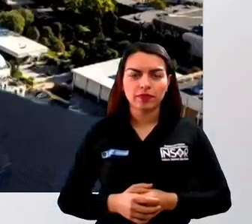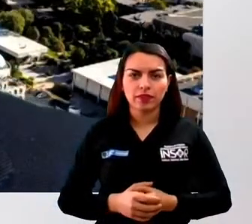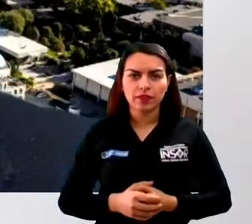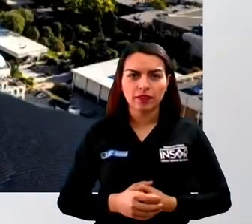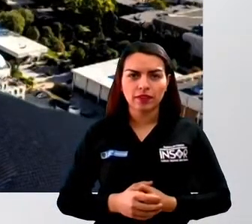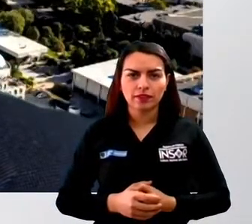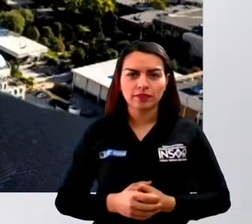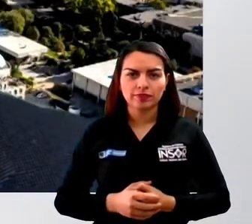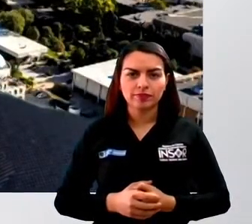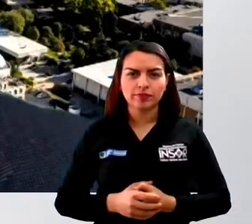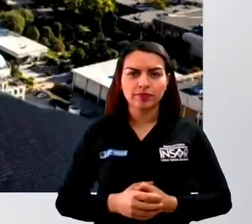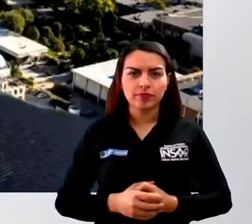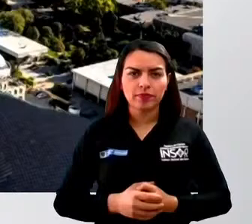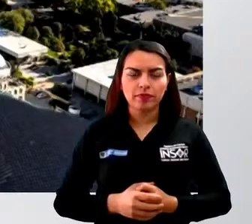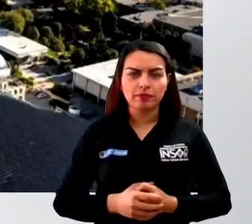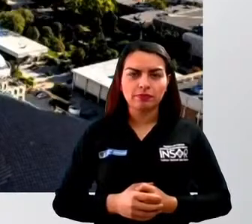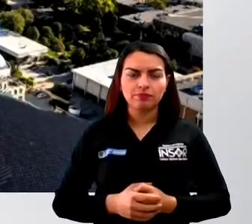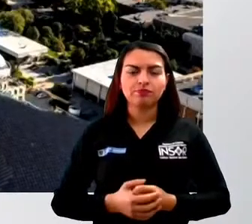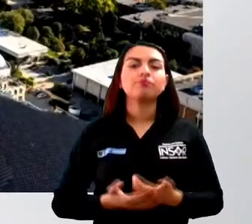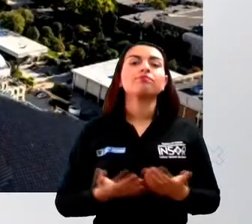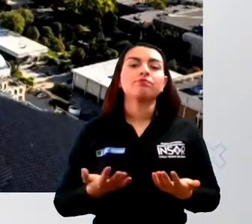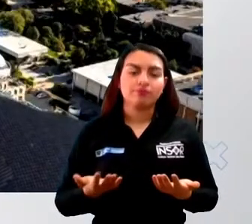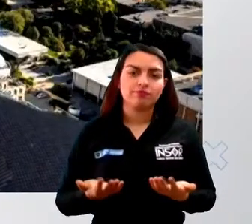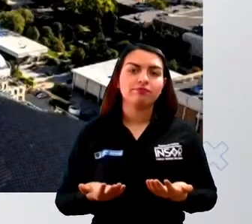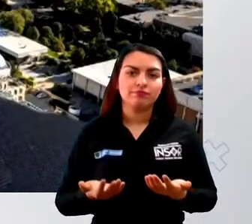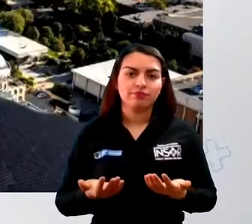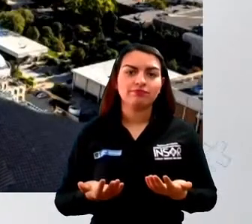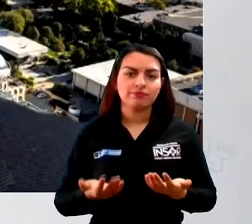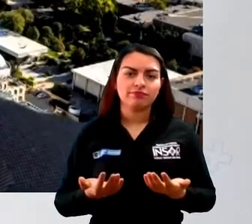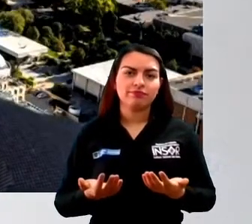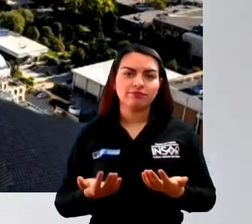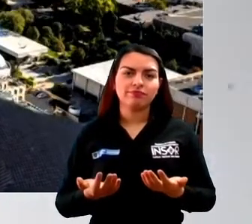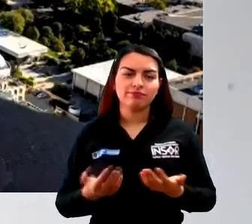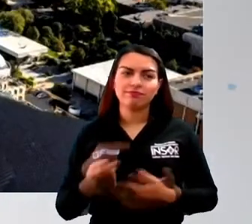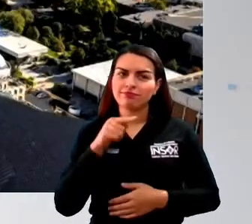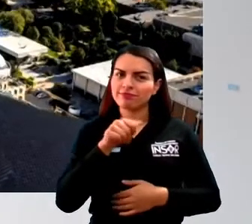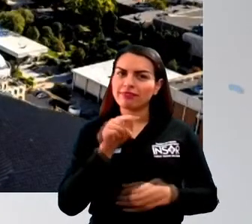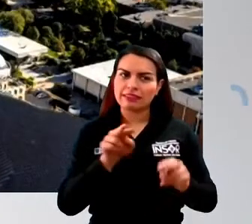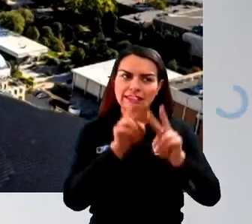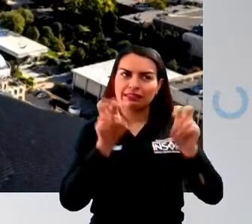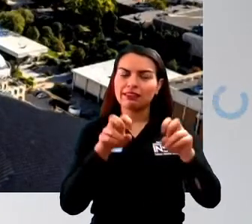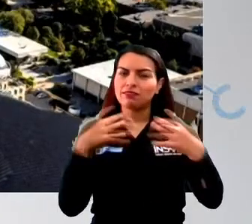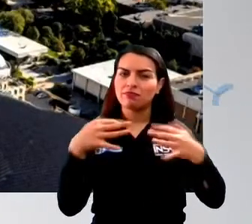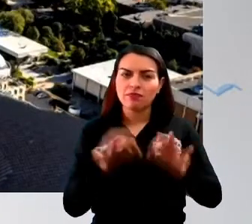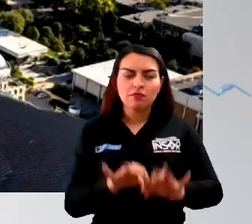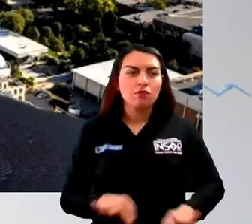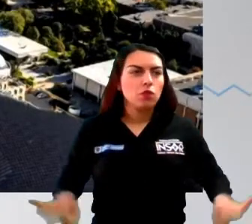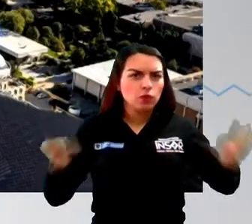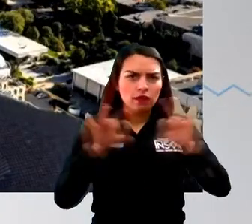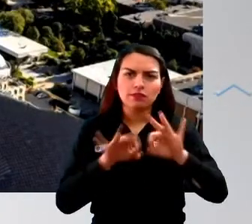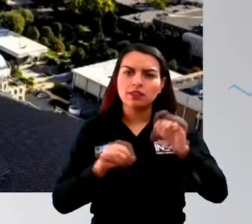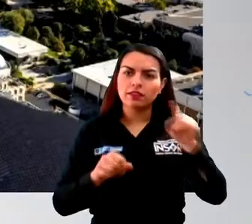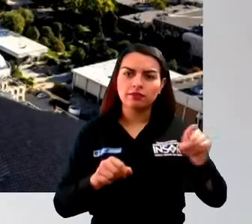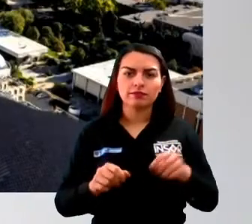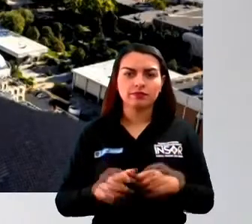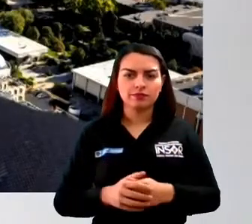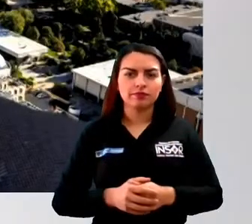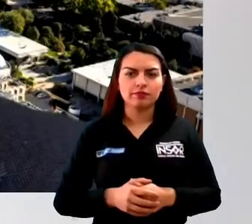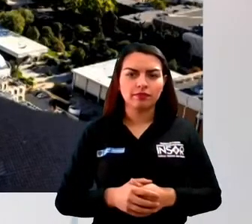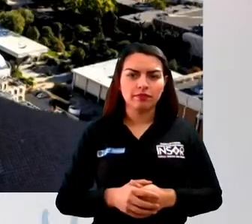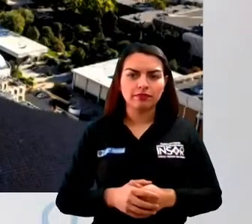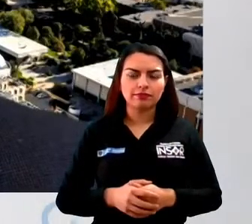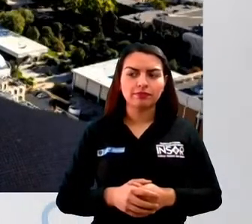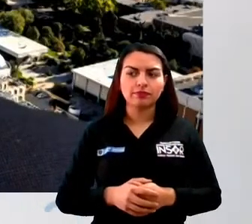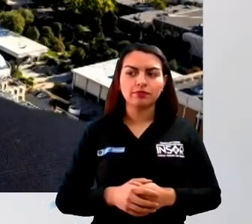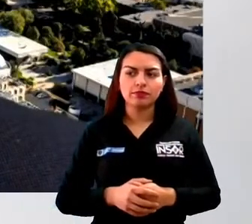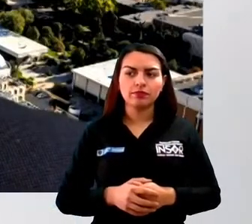Álvaro, this is a great issue. Álvaro, esto es un gran tema, uno muy importante. Porque si